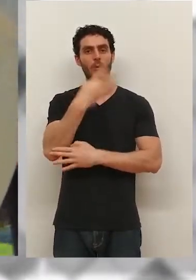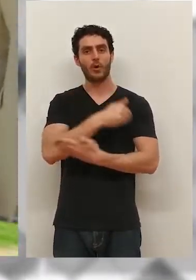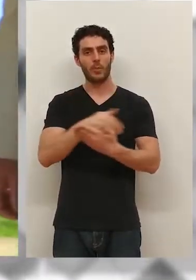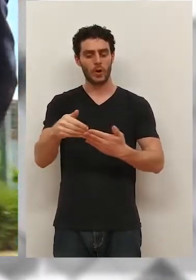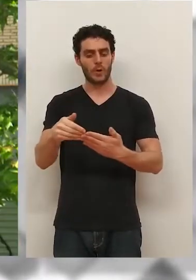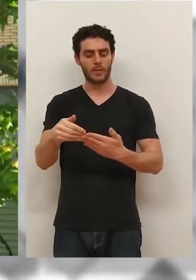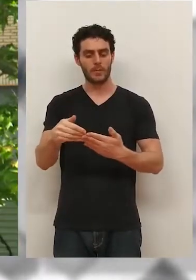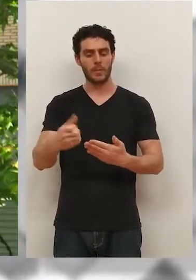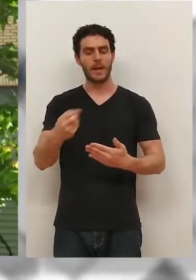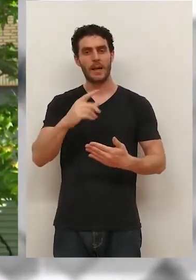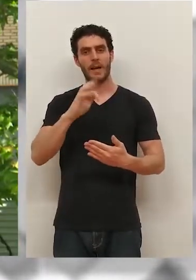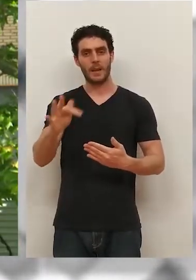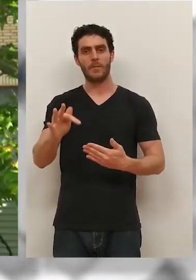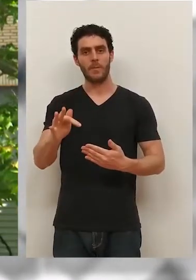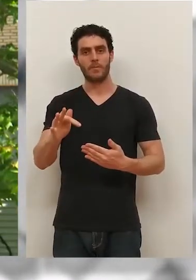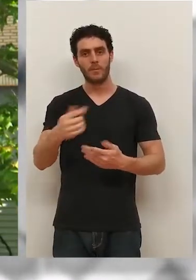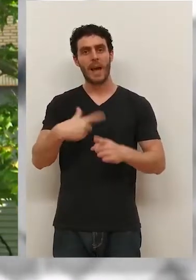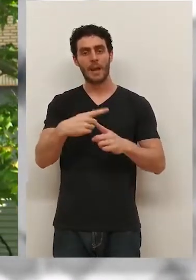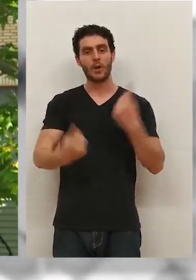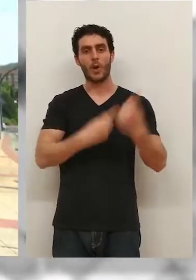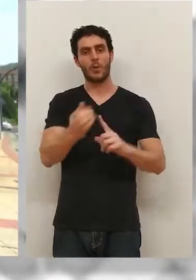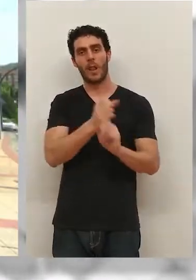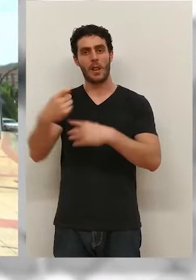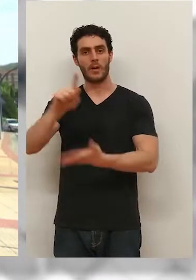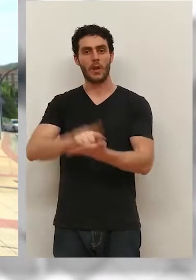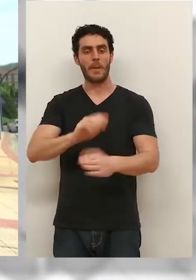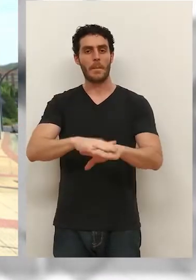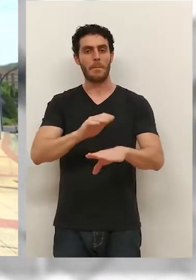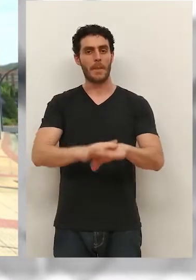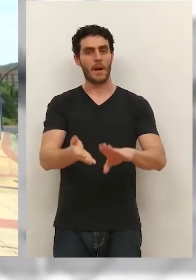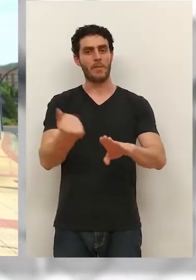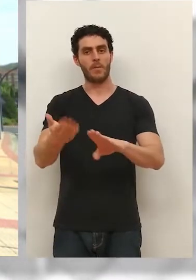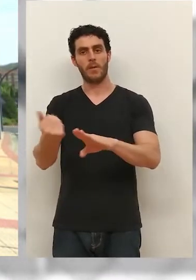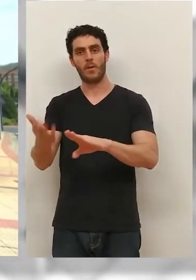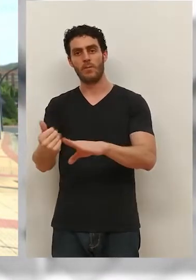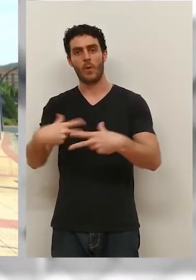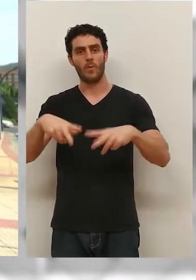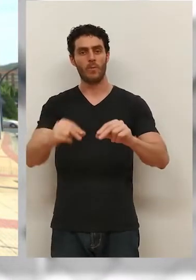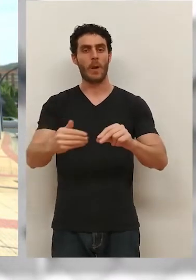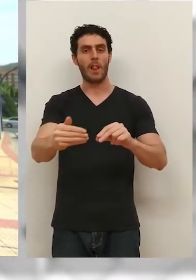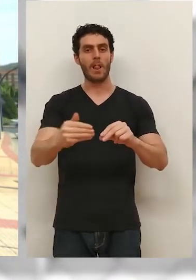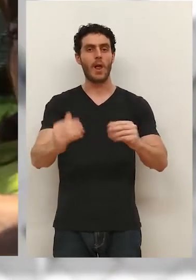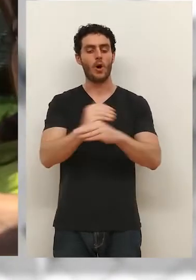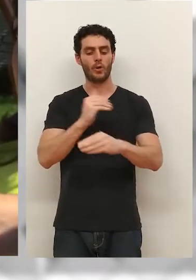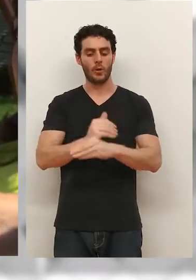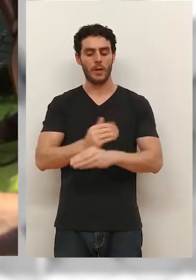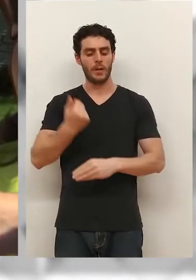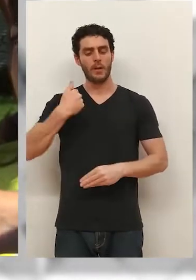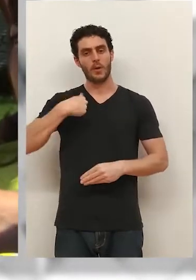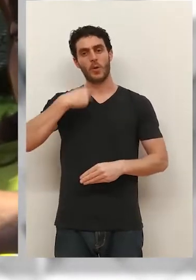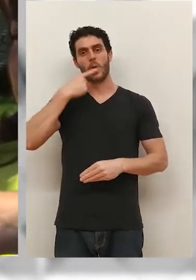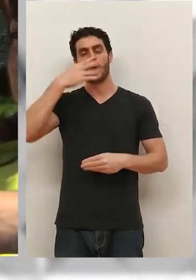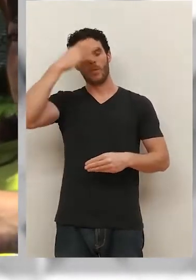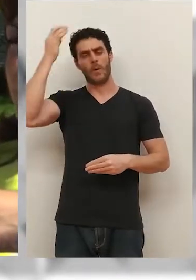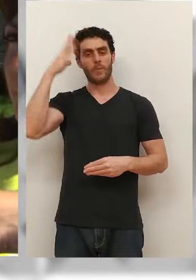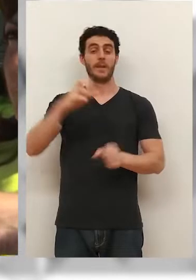4 millones, Adif está recuperando algunos elementos para su desmantelamiento definitivo en octubre. Se ha podido, por